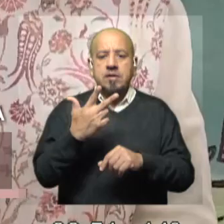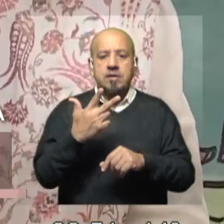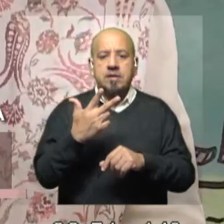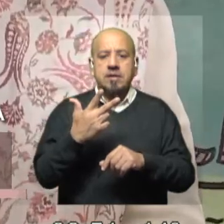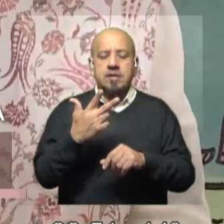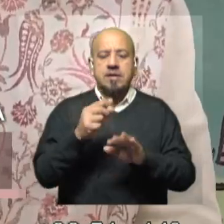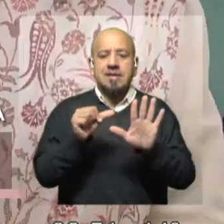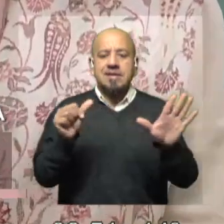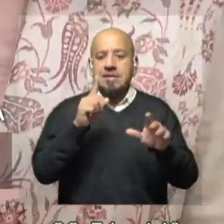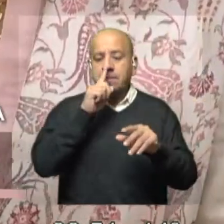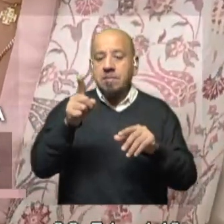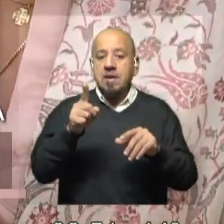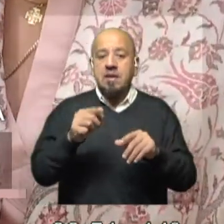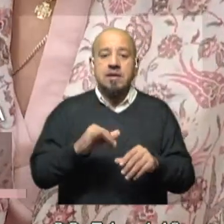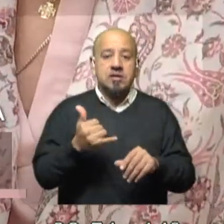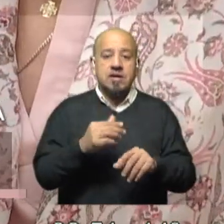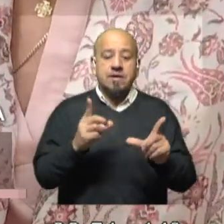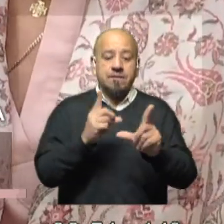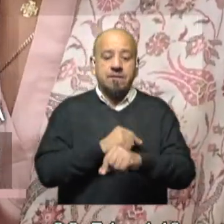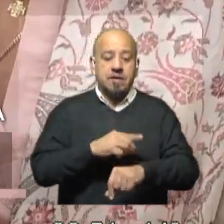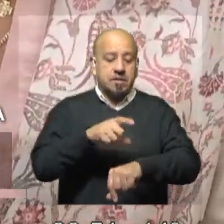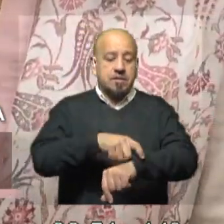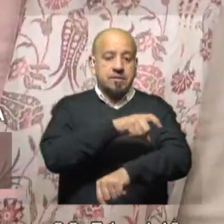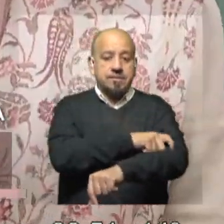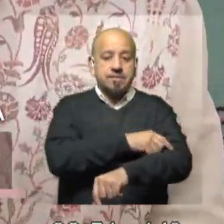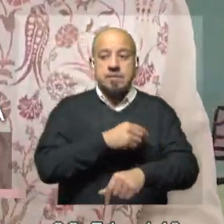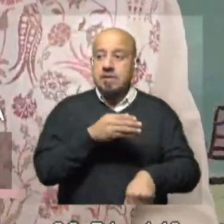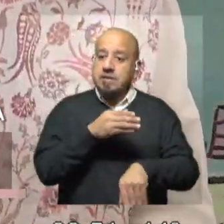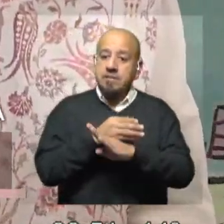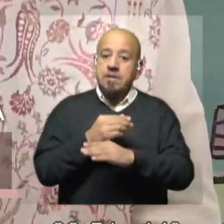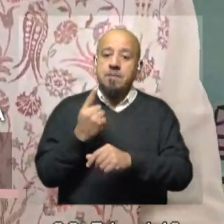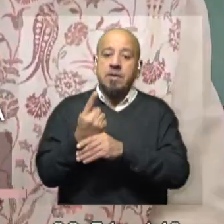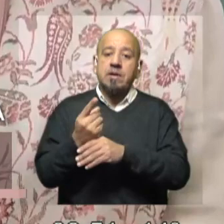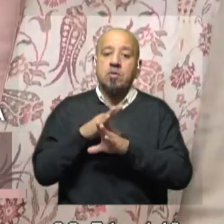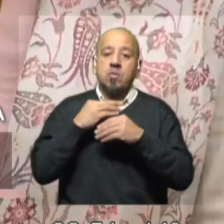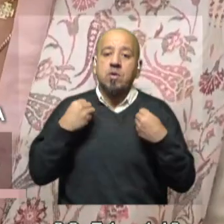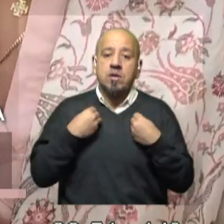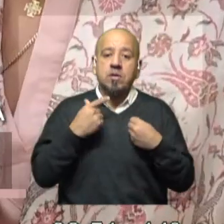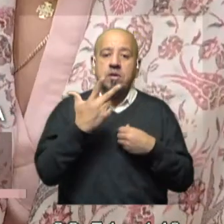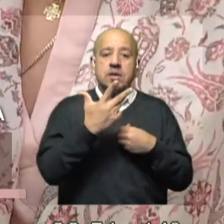de 5 que se van a primero. Y tenemos una matrícula, unos